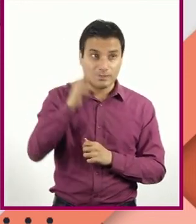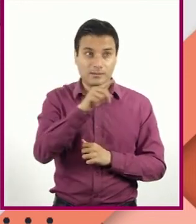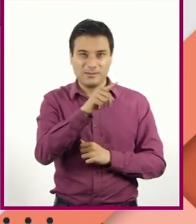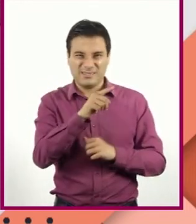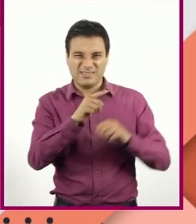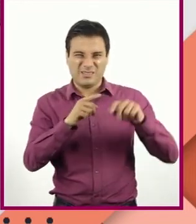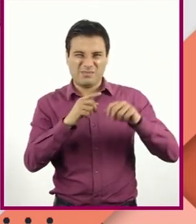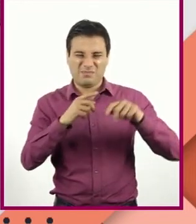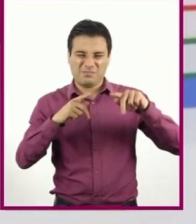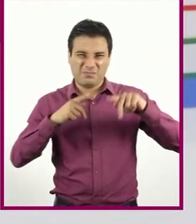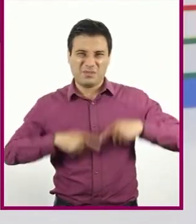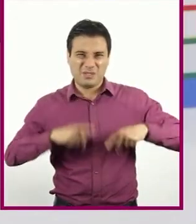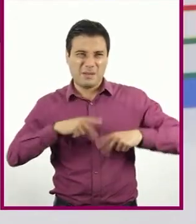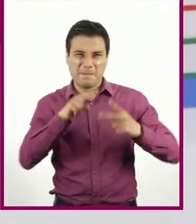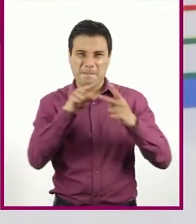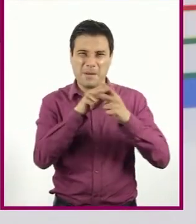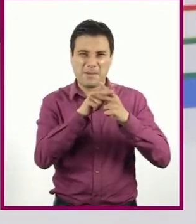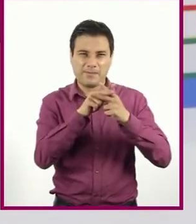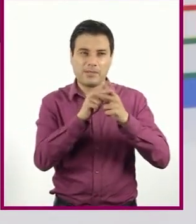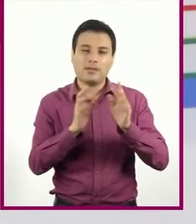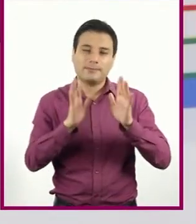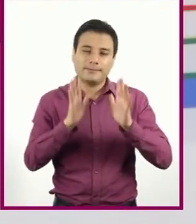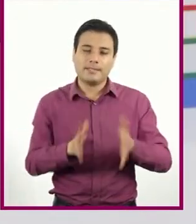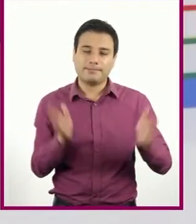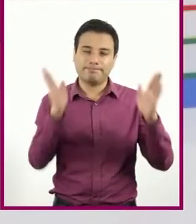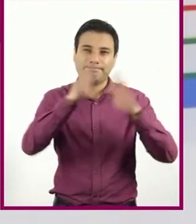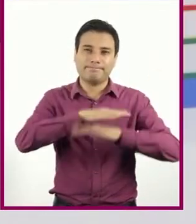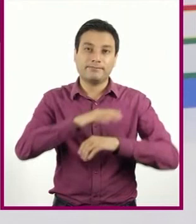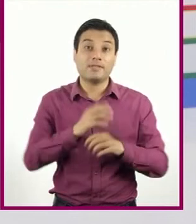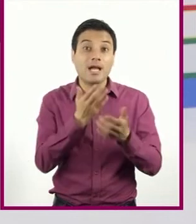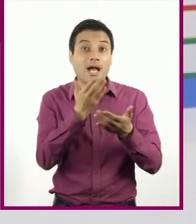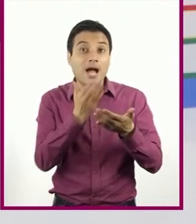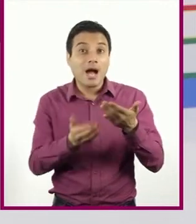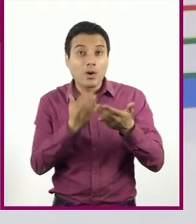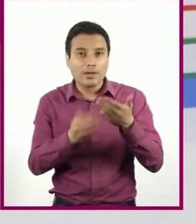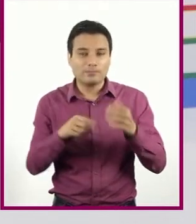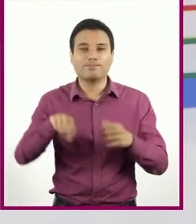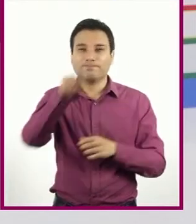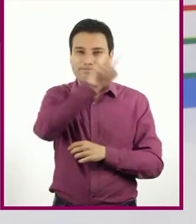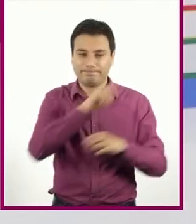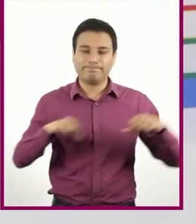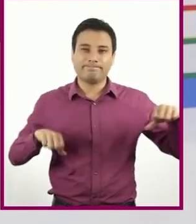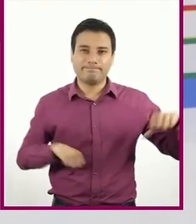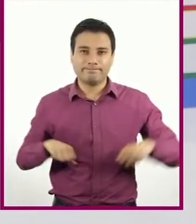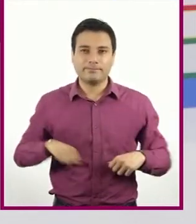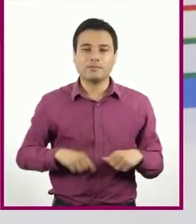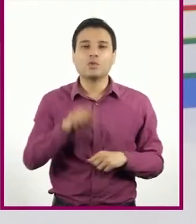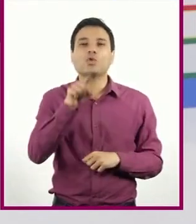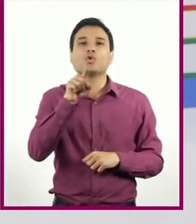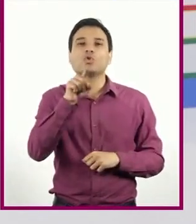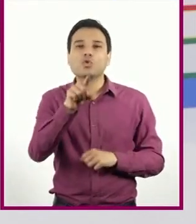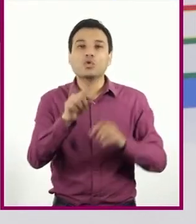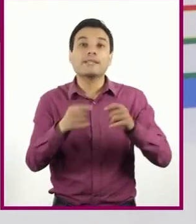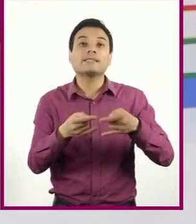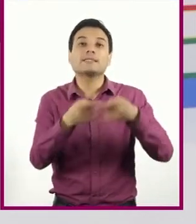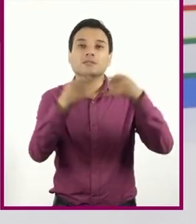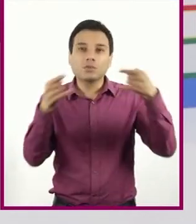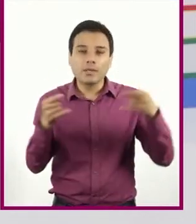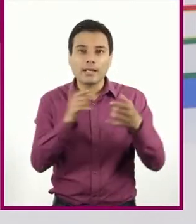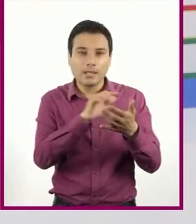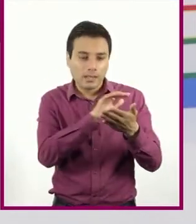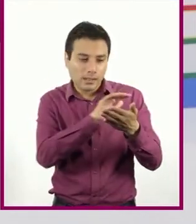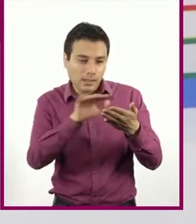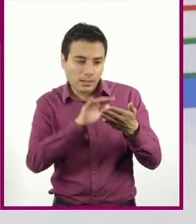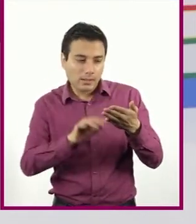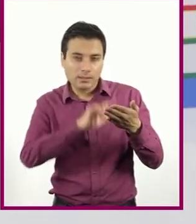amistad entrañable. Cierto. Ahora les toca a ustedes. Su reto es buscar la narración y reflexionar en cómo